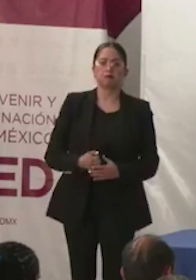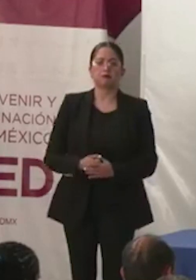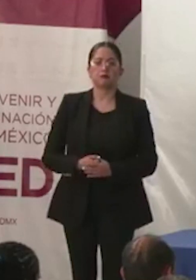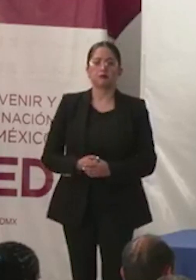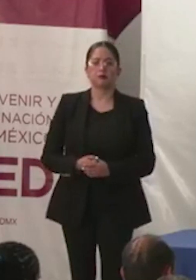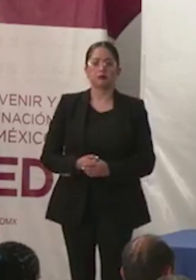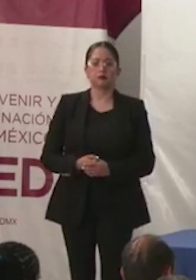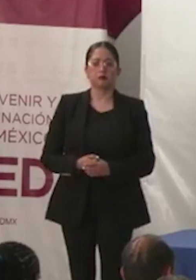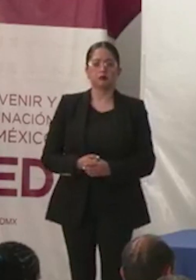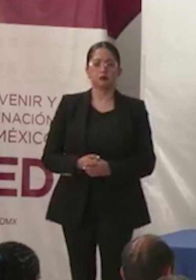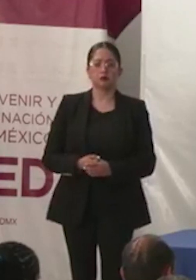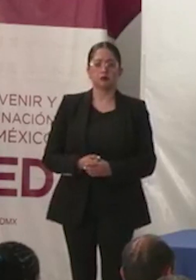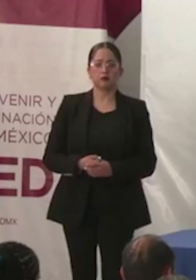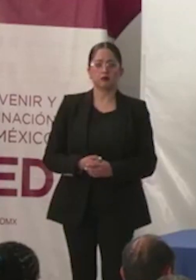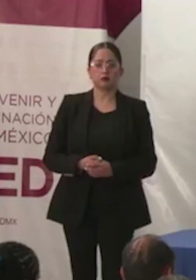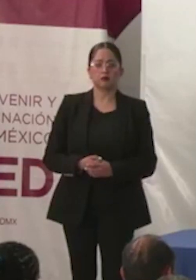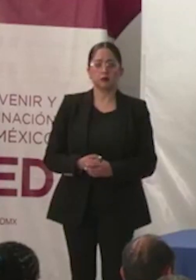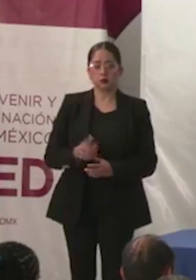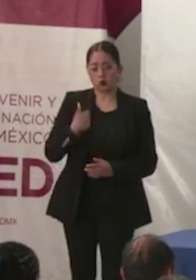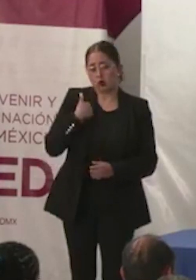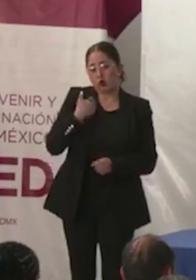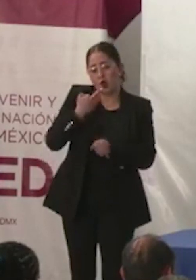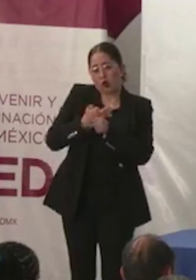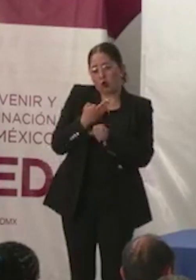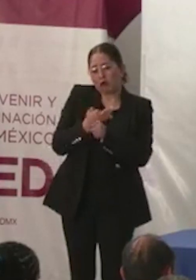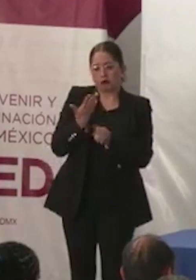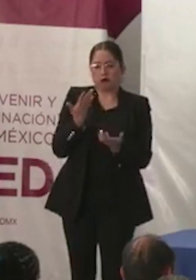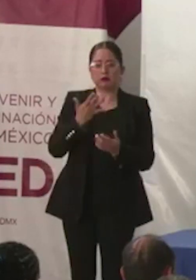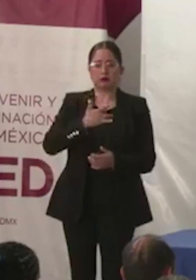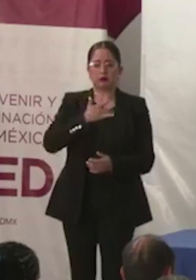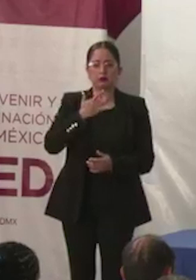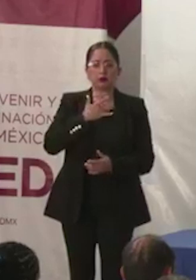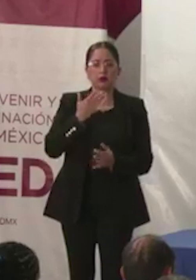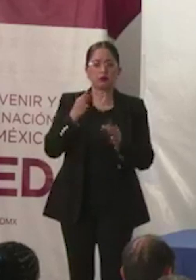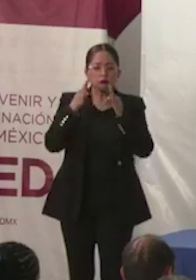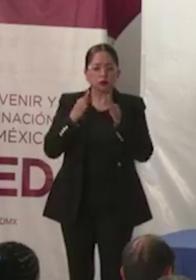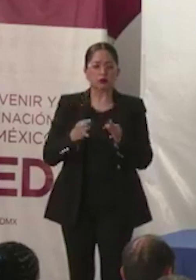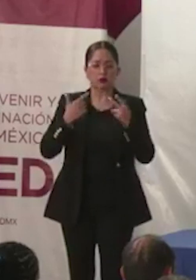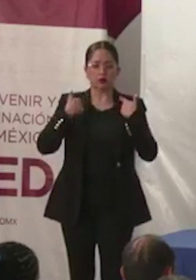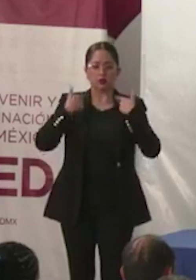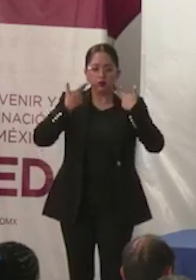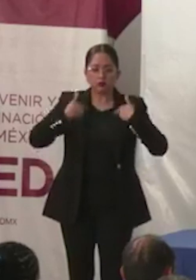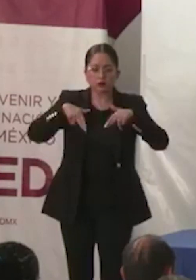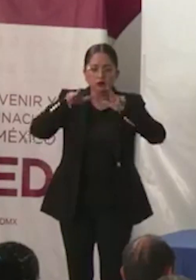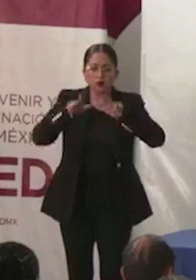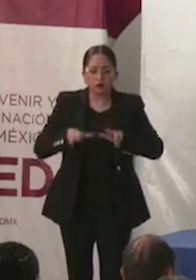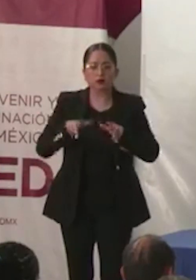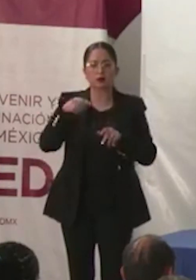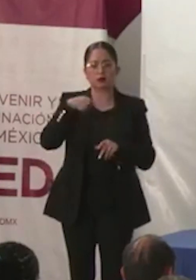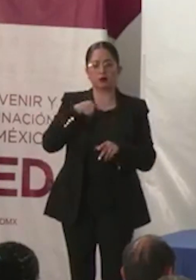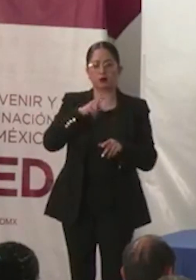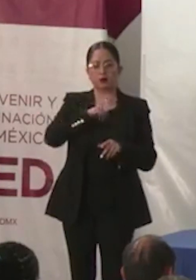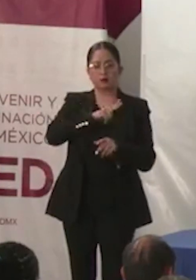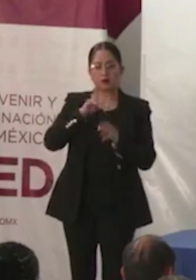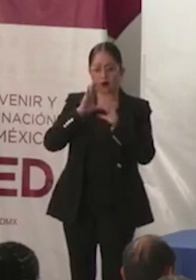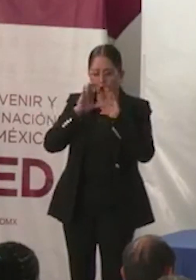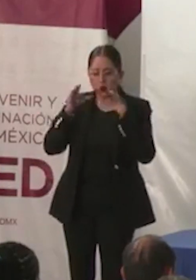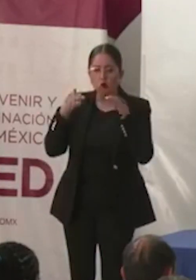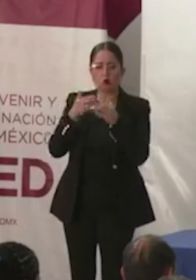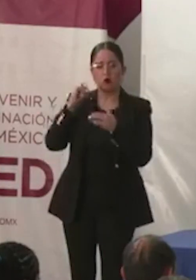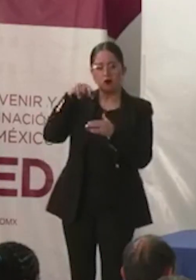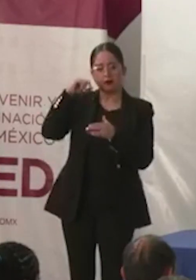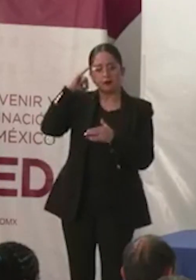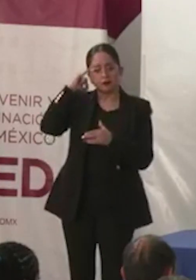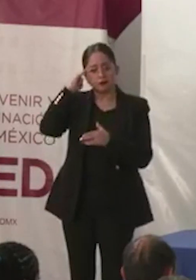como representando este a la a las culturas originarias no que también este